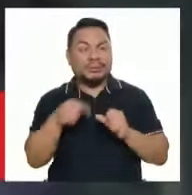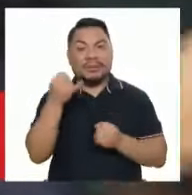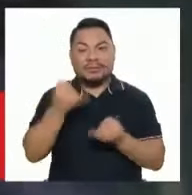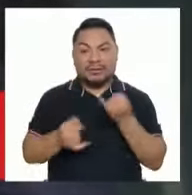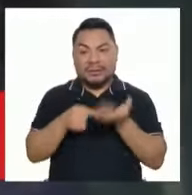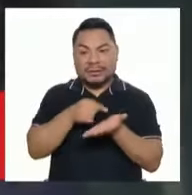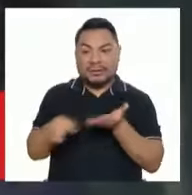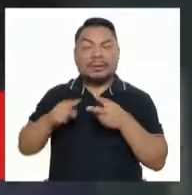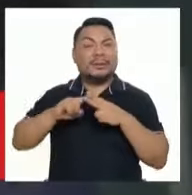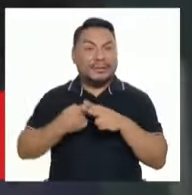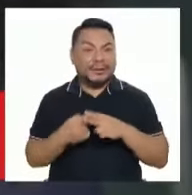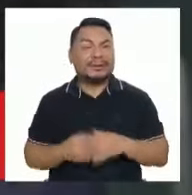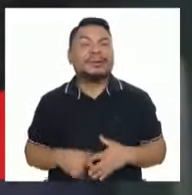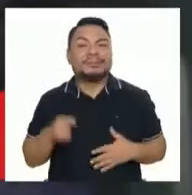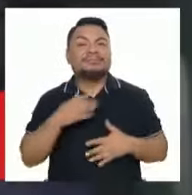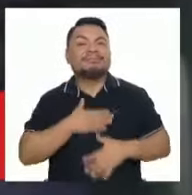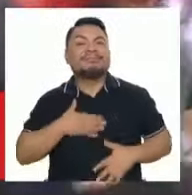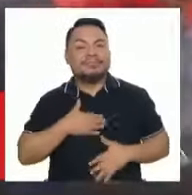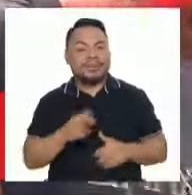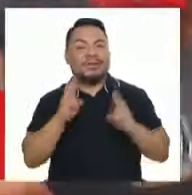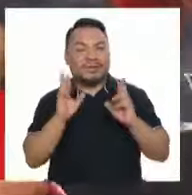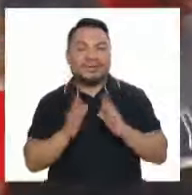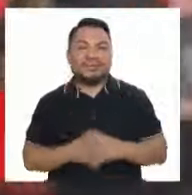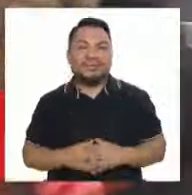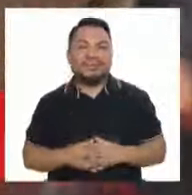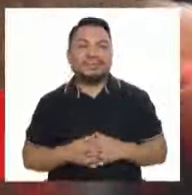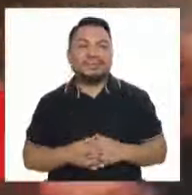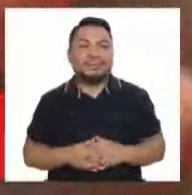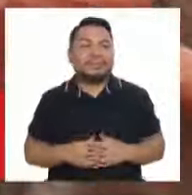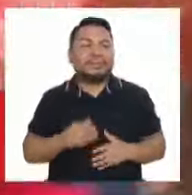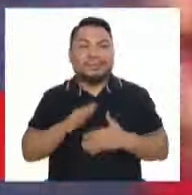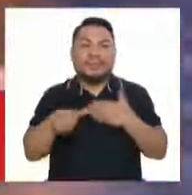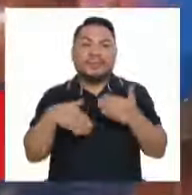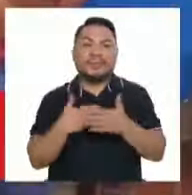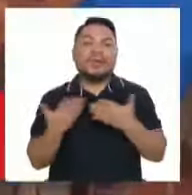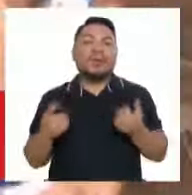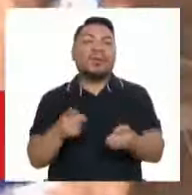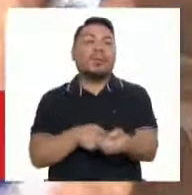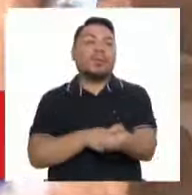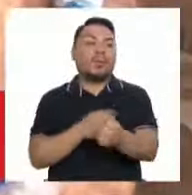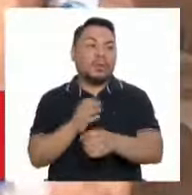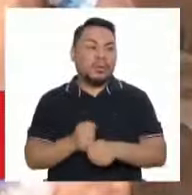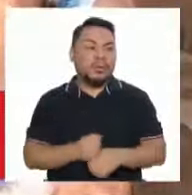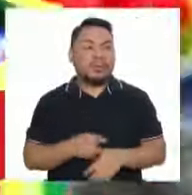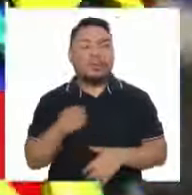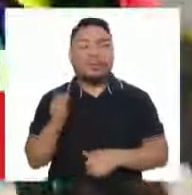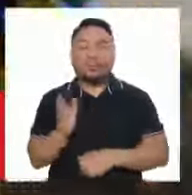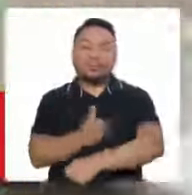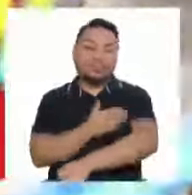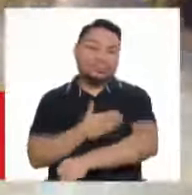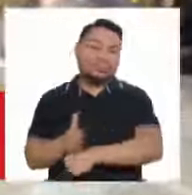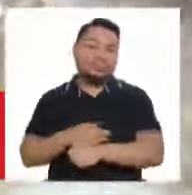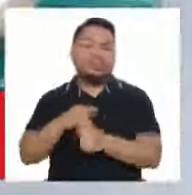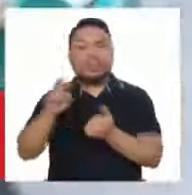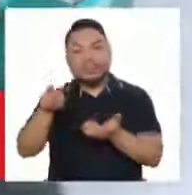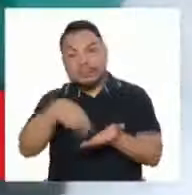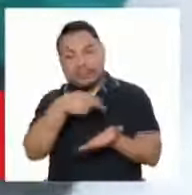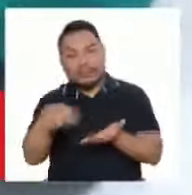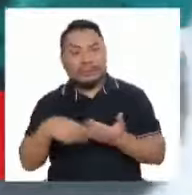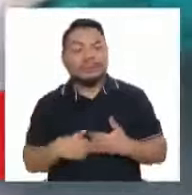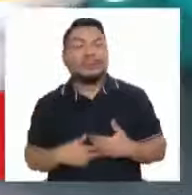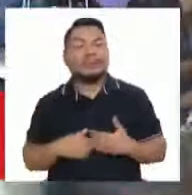fin de semana y espero que lo disfruten. Todo el sentido de las costumbres, la música, las danzas,